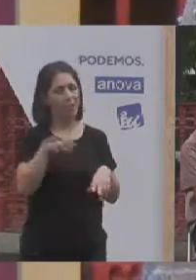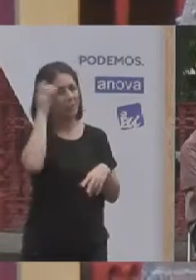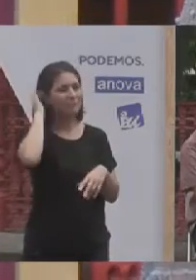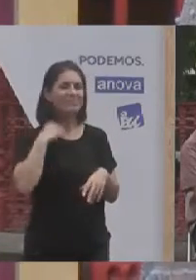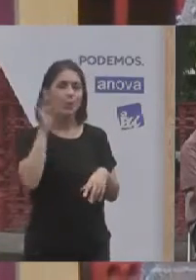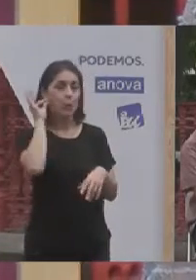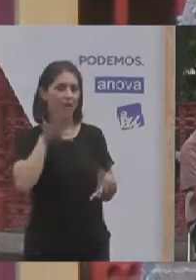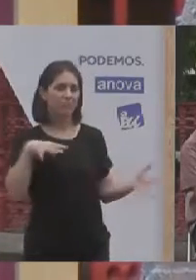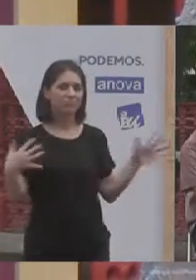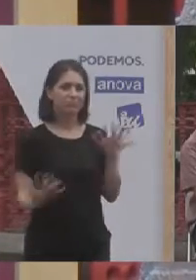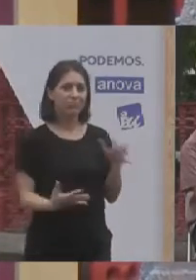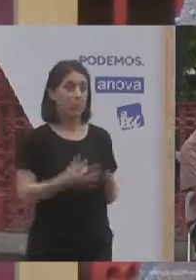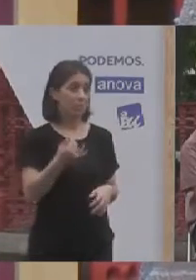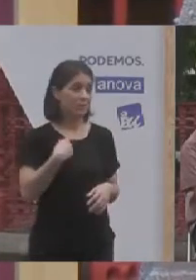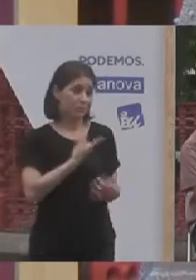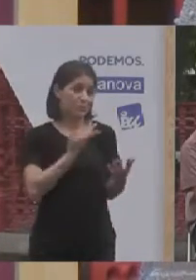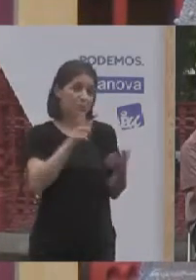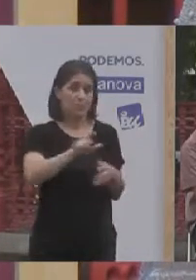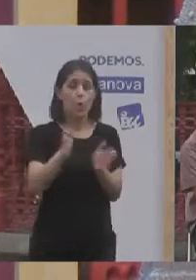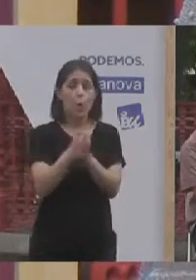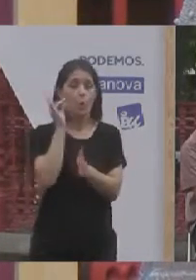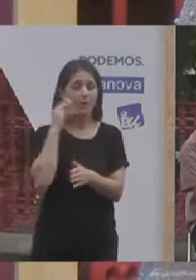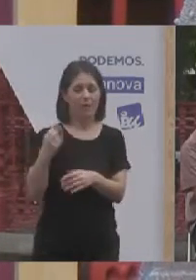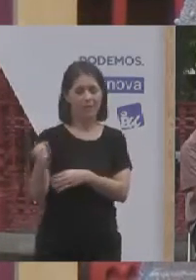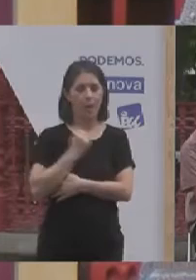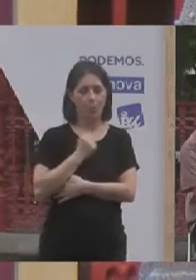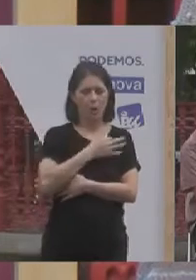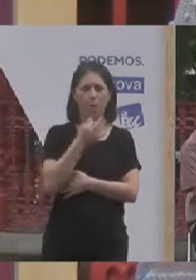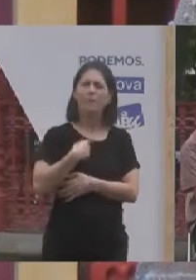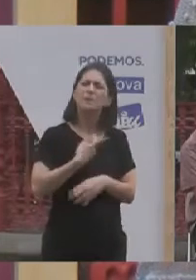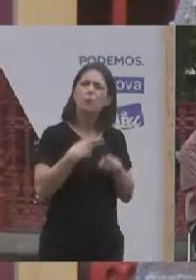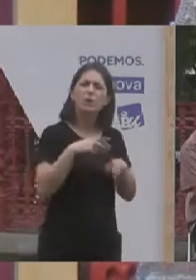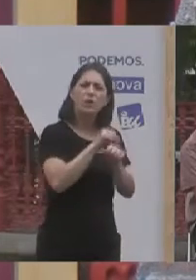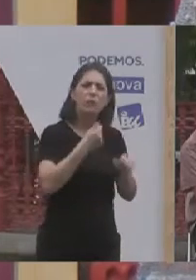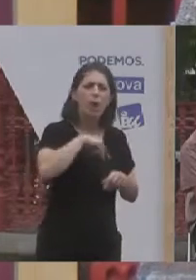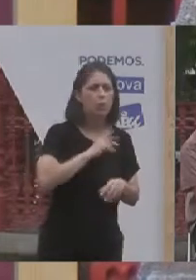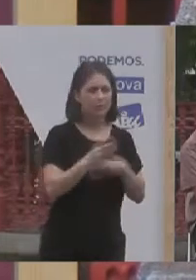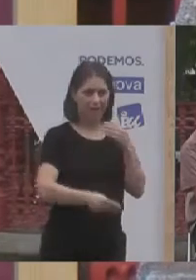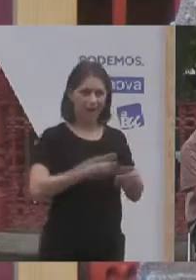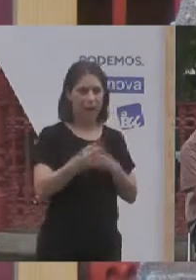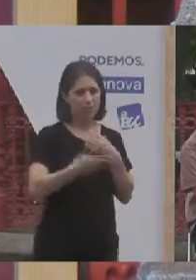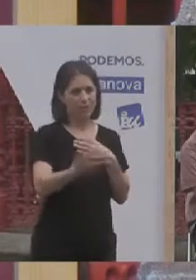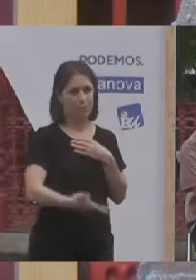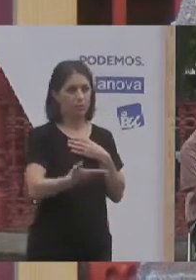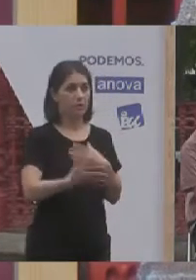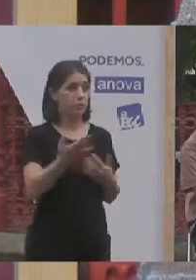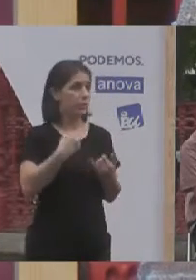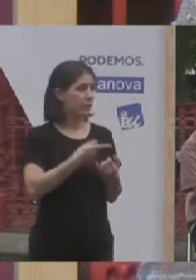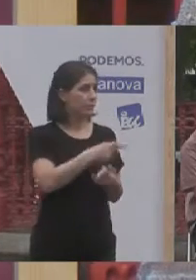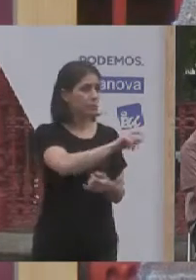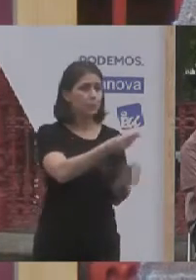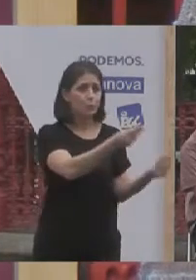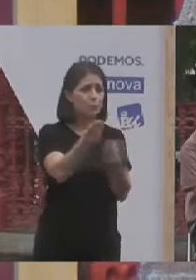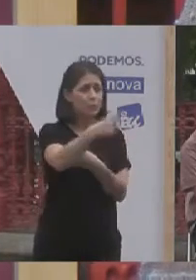compañeras apoiándonos, pero tamén a nosa forma de facer política. E por iso, para min e para moitas de vos, seguramente é un